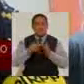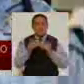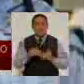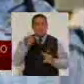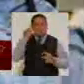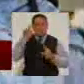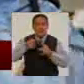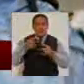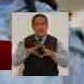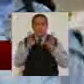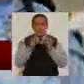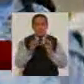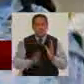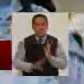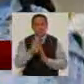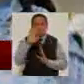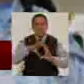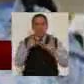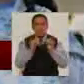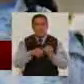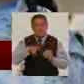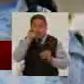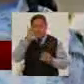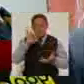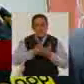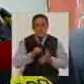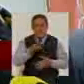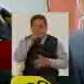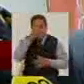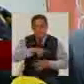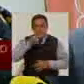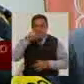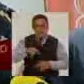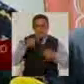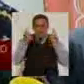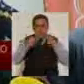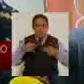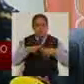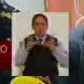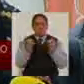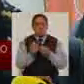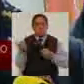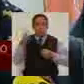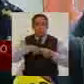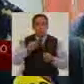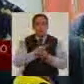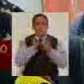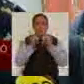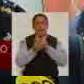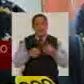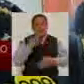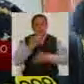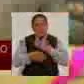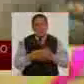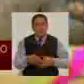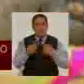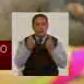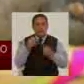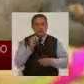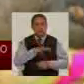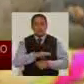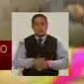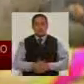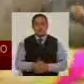desafío y una gran aspiración del Perú de que la sierra se incorpore a las dinámicas de cambio y de avance económico y social.